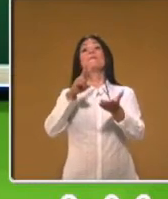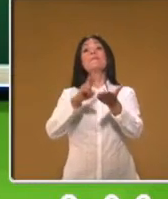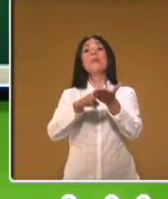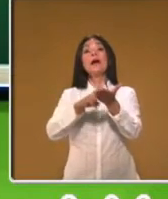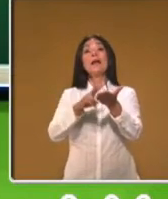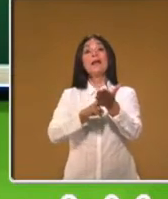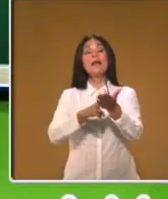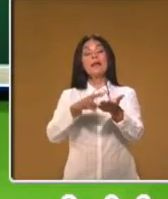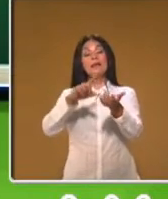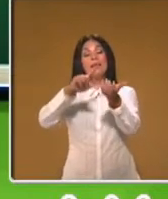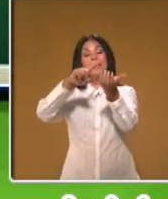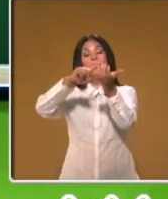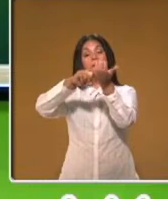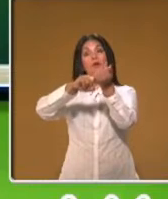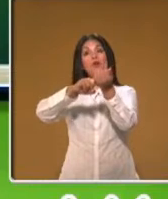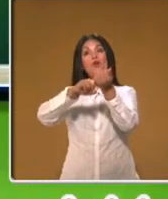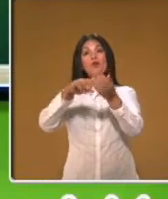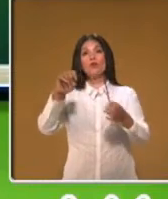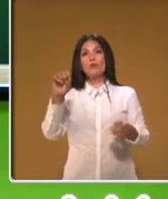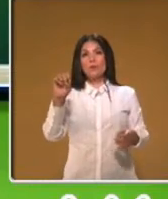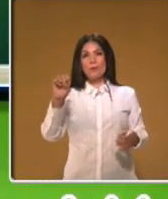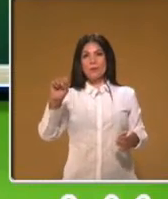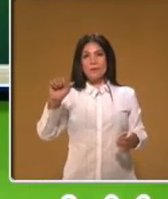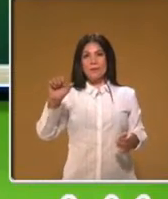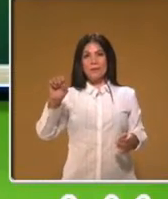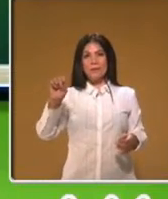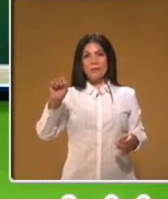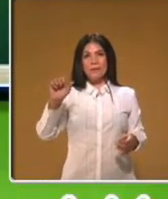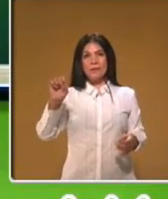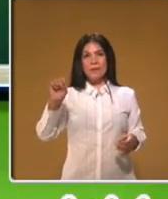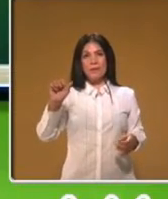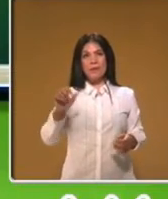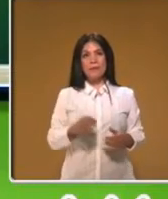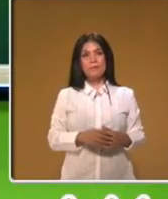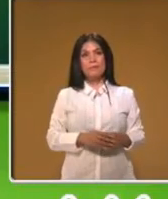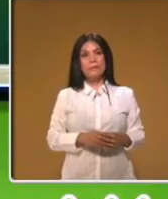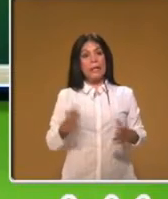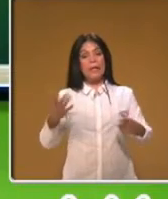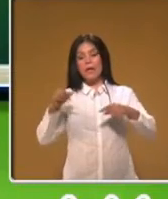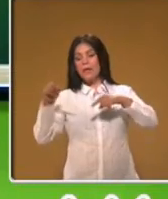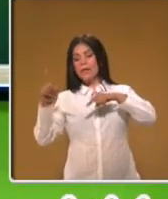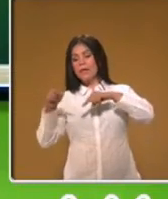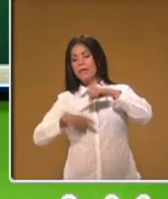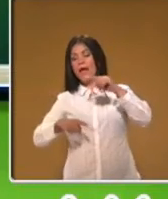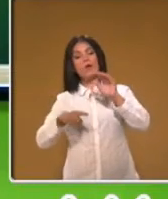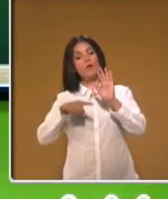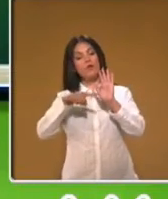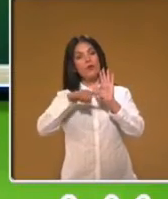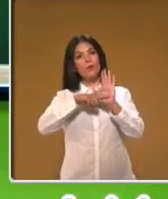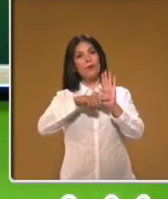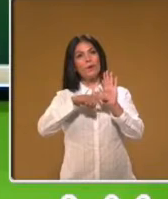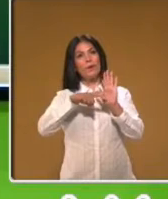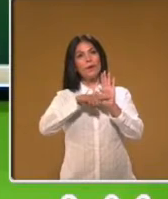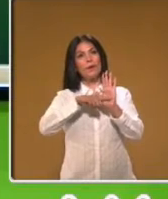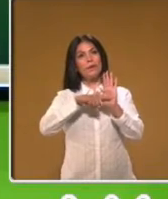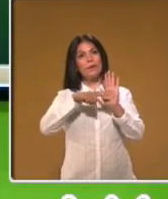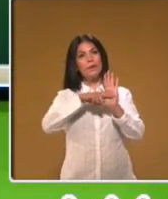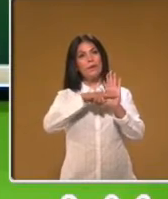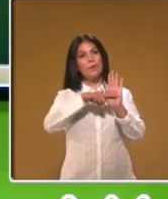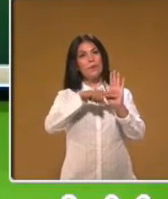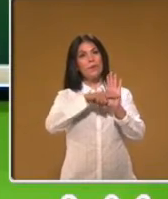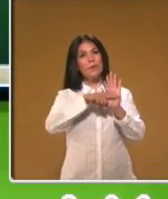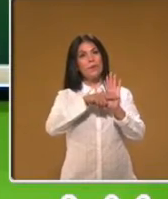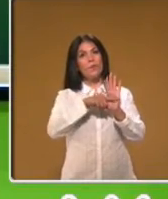60 pesos. ¿Por qué ahora ya no aparecen signos negativos? Porque volvemos a las leyes de los signos en las cuales negativo